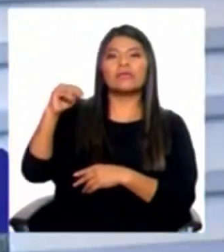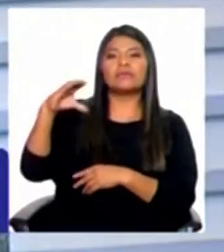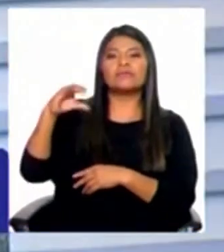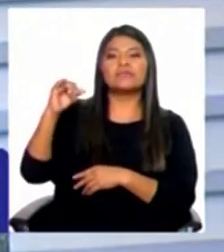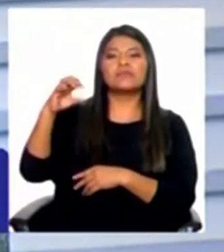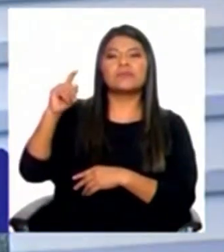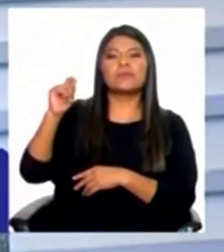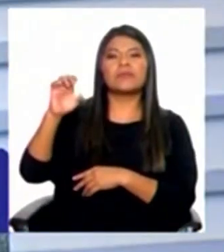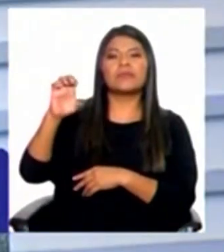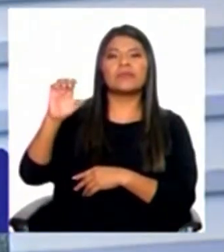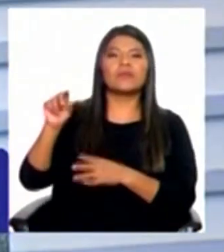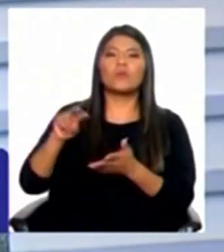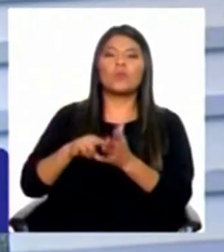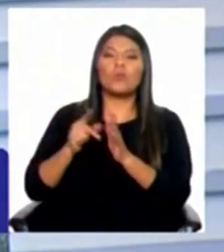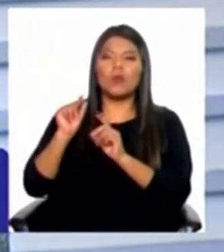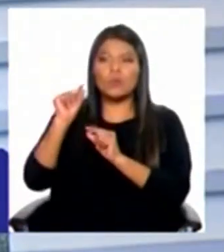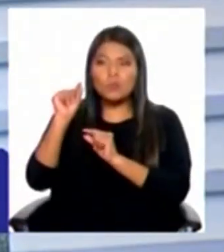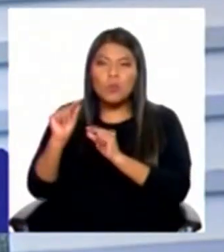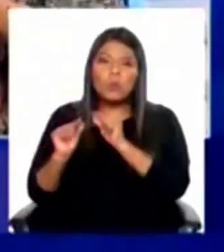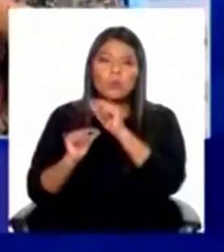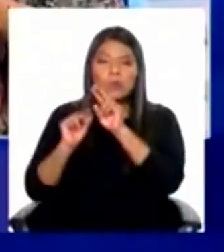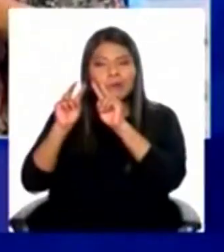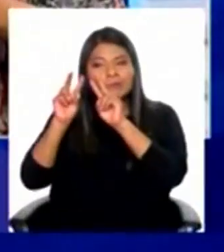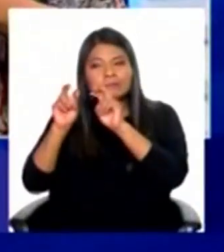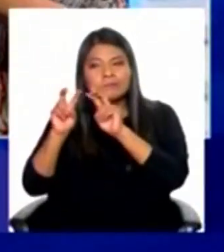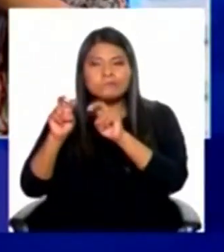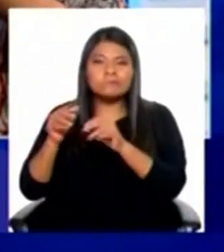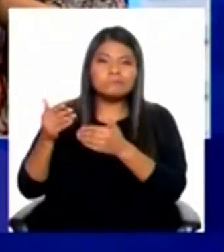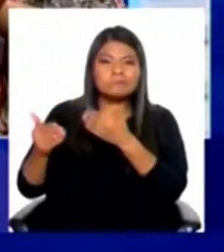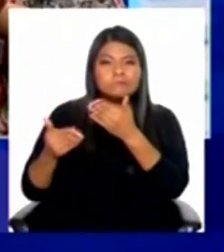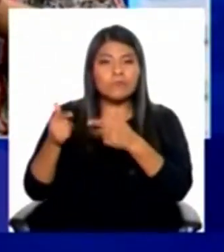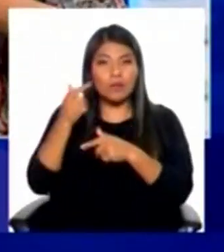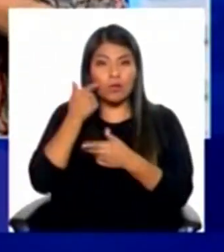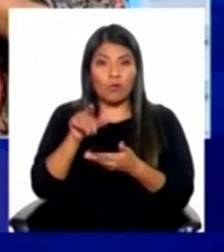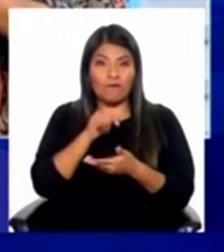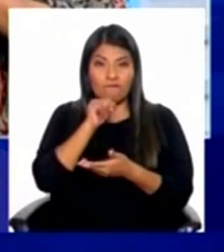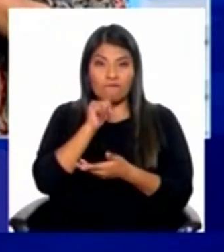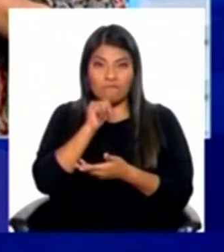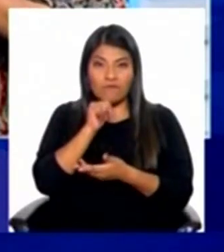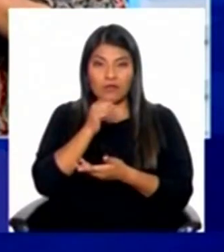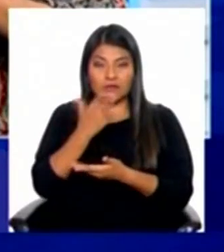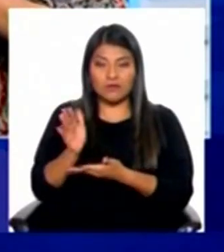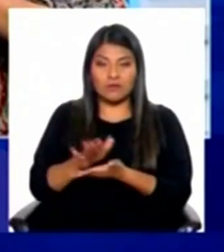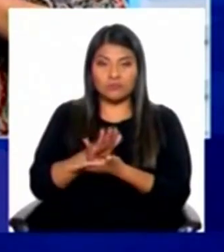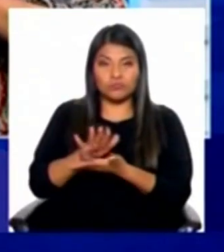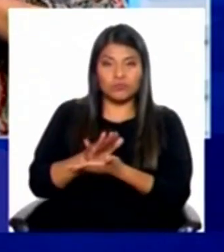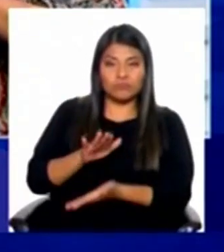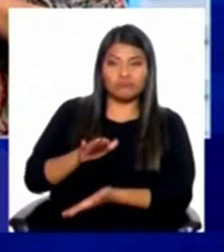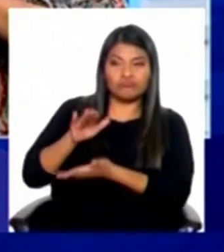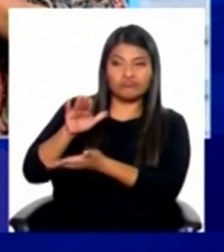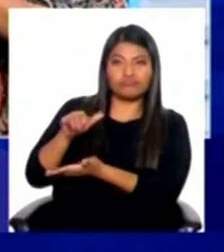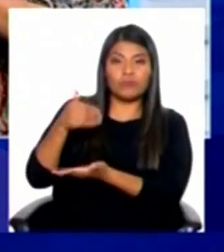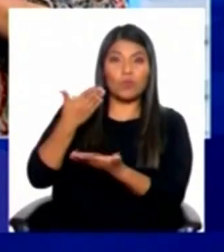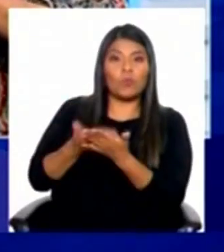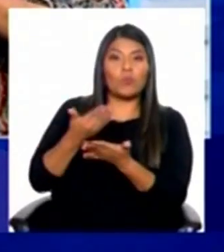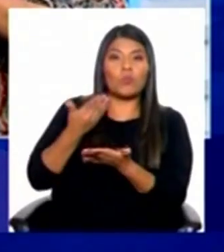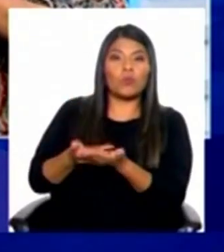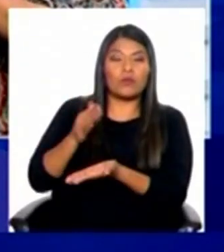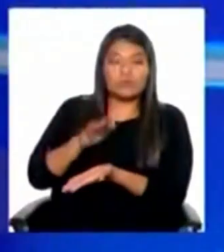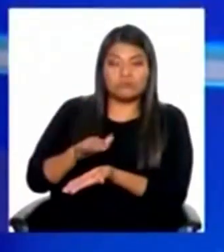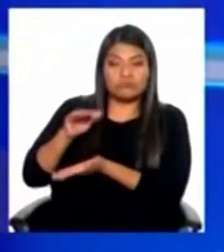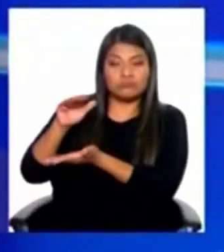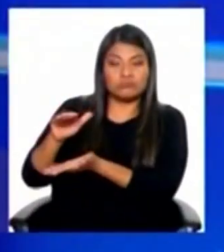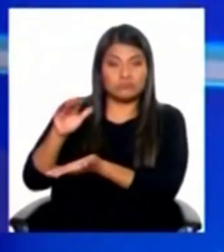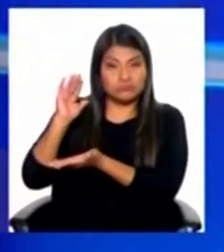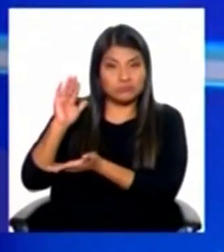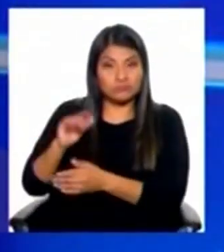podría pasar en el justamente en la evolución? Va a depender mucho de las pruebas que ofrezcan los implicados. Va a depender